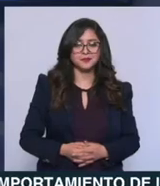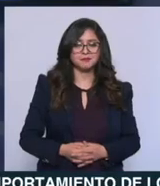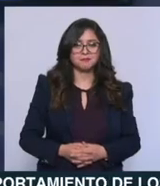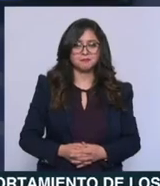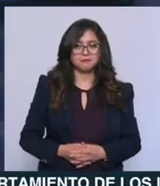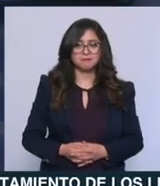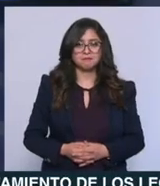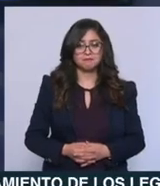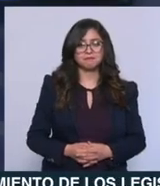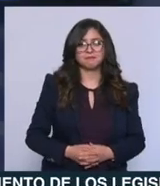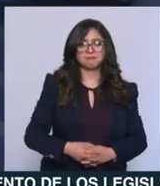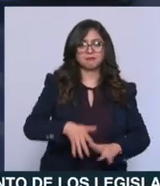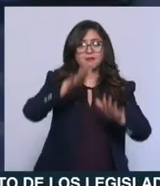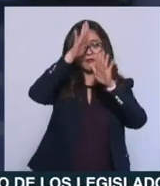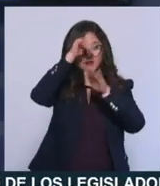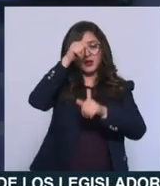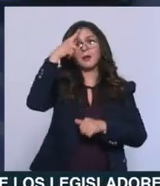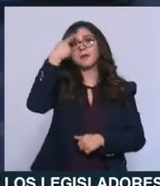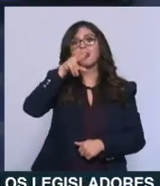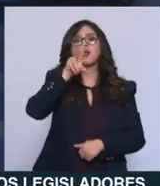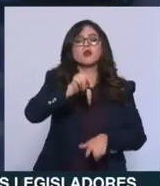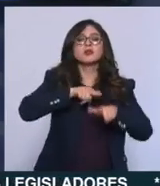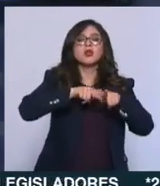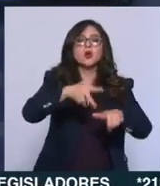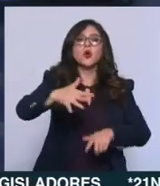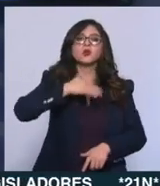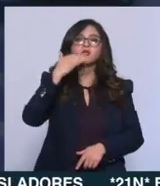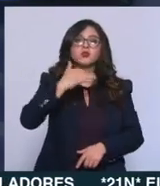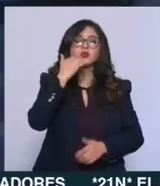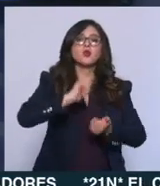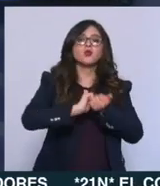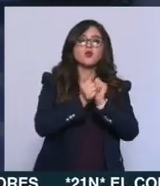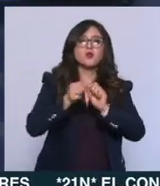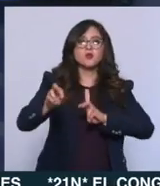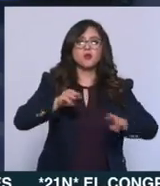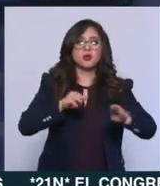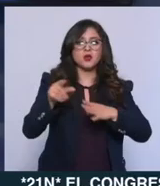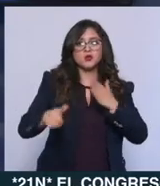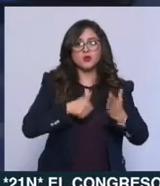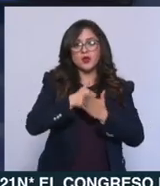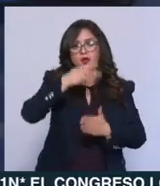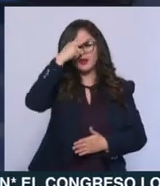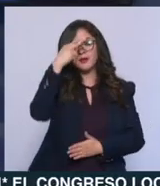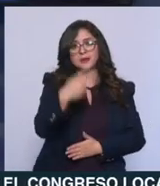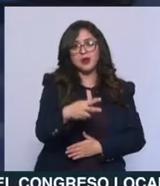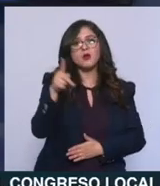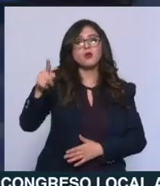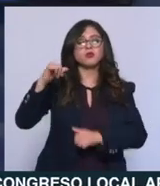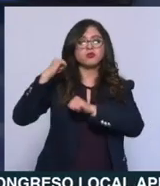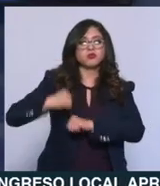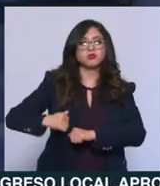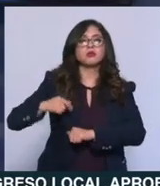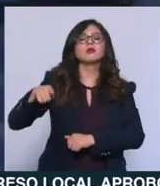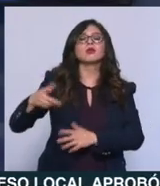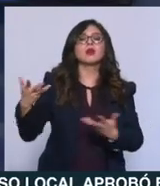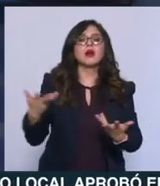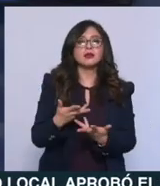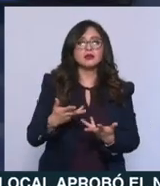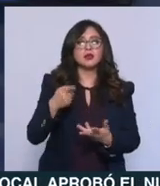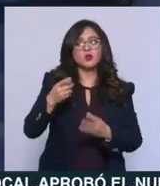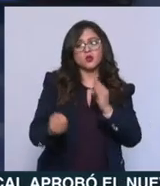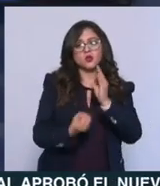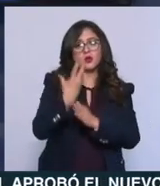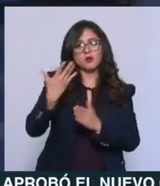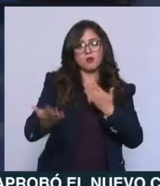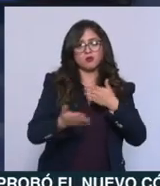Y en su compromiso por evitar la generación de contaminantes y mejorar la dinámica de movilidad en la ciudad, las autoridades locales van a intervenir en la